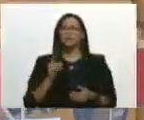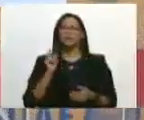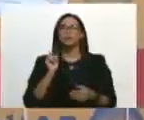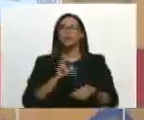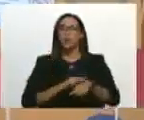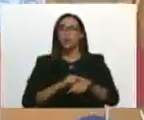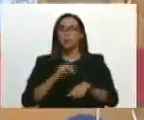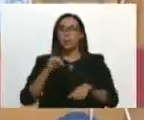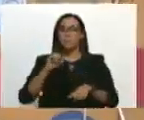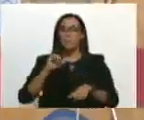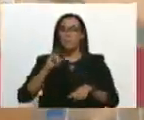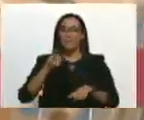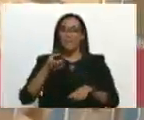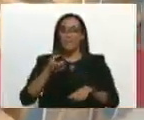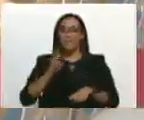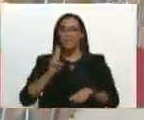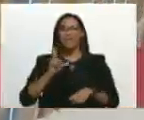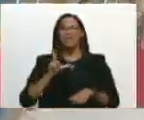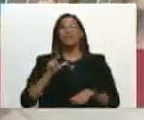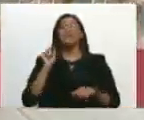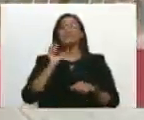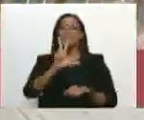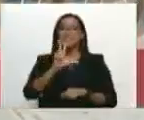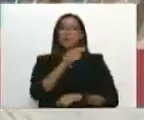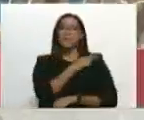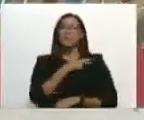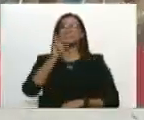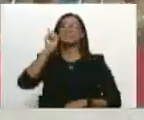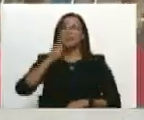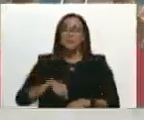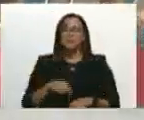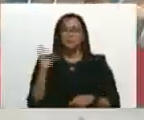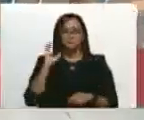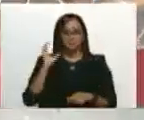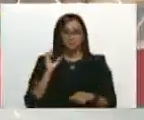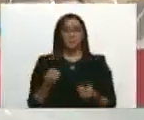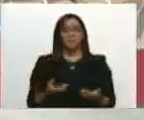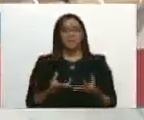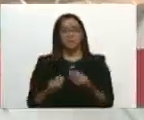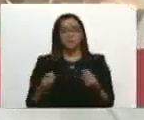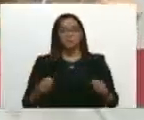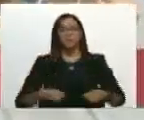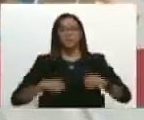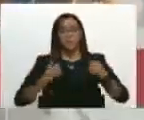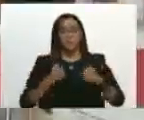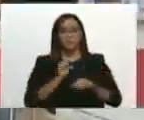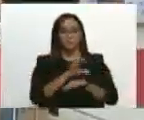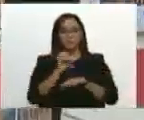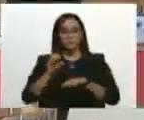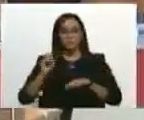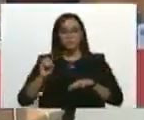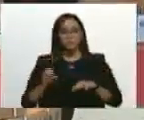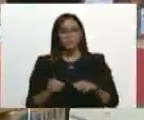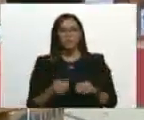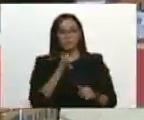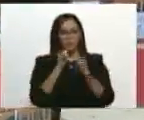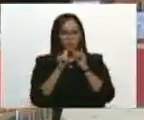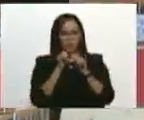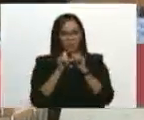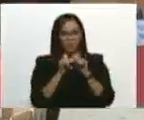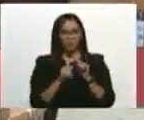doctor Miguel Ángel Rangel, sino en tres hospitales del Distrito Capital, que muchos más van a ser distribuidos.